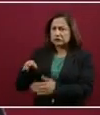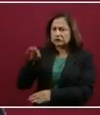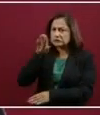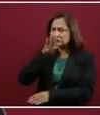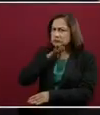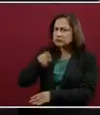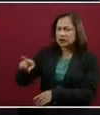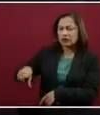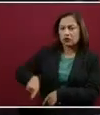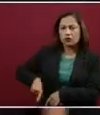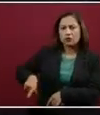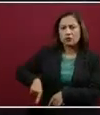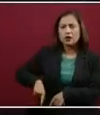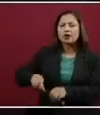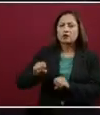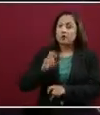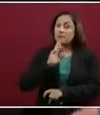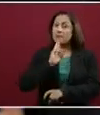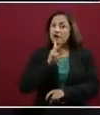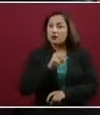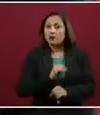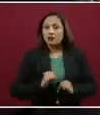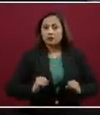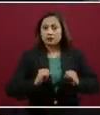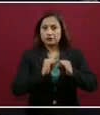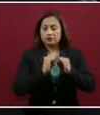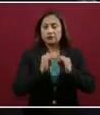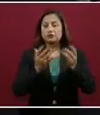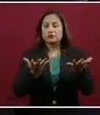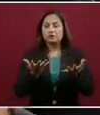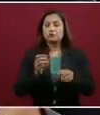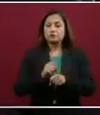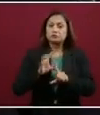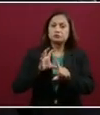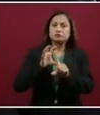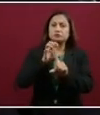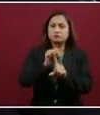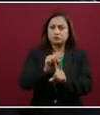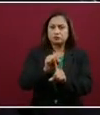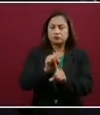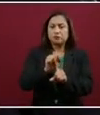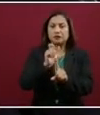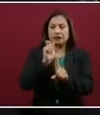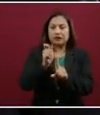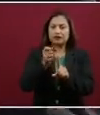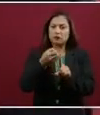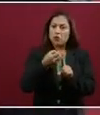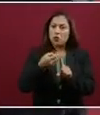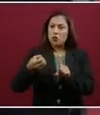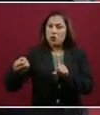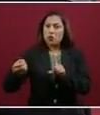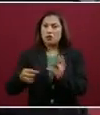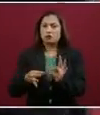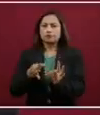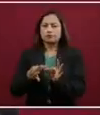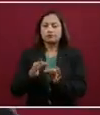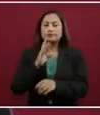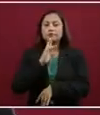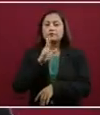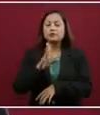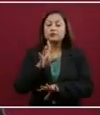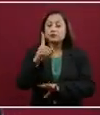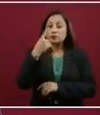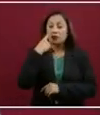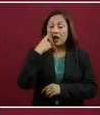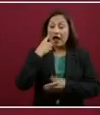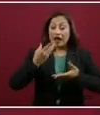para el instituto, y lograr realmente ordenar las cosas. Mucho de este gasto, aprovecho nada más